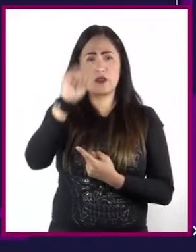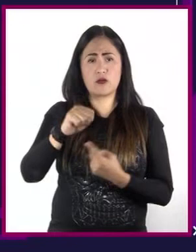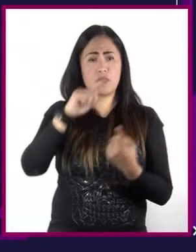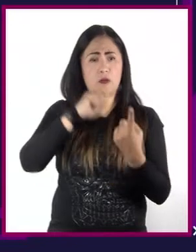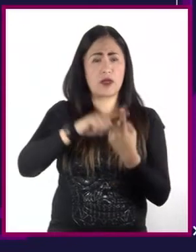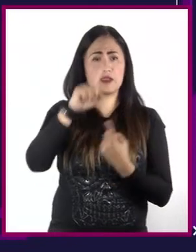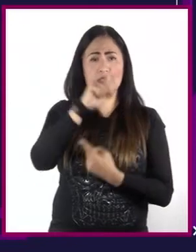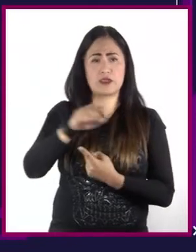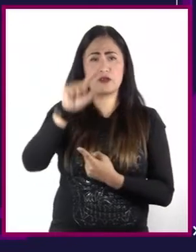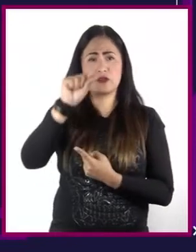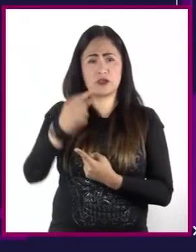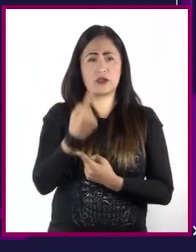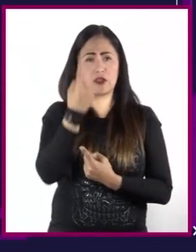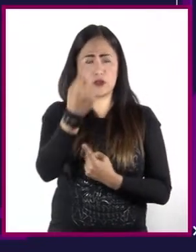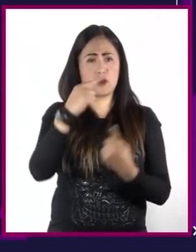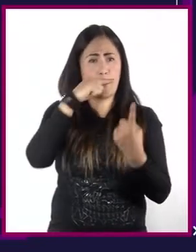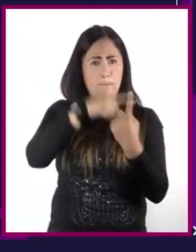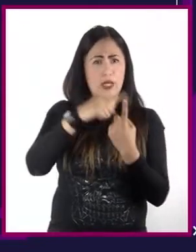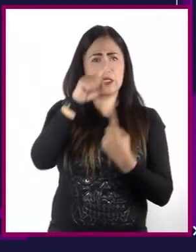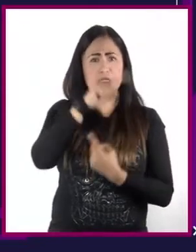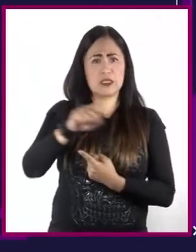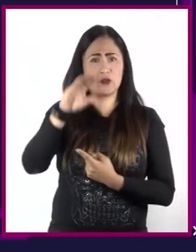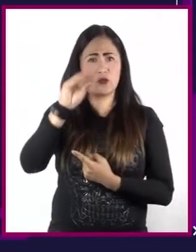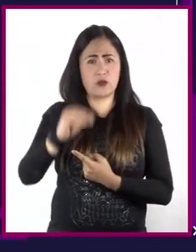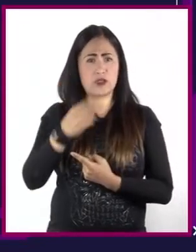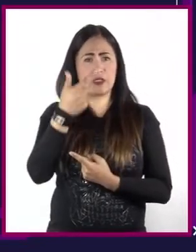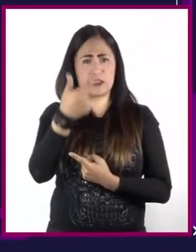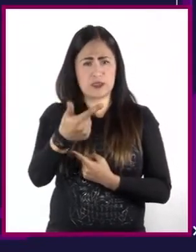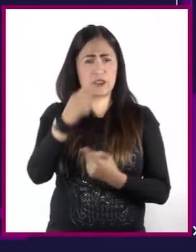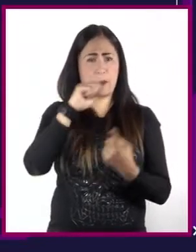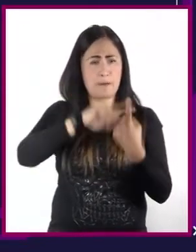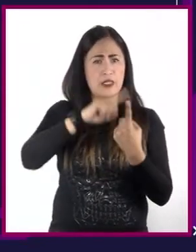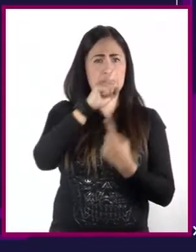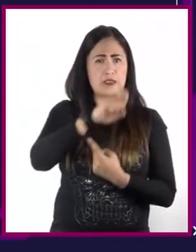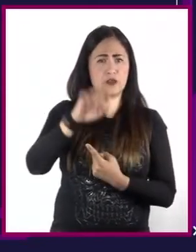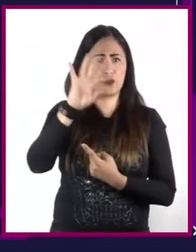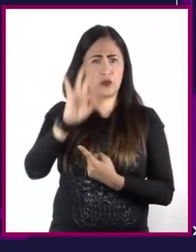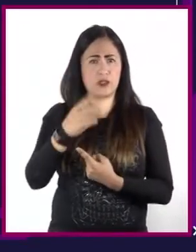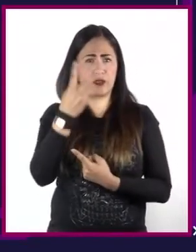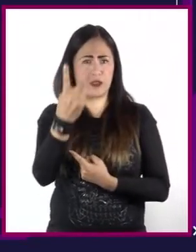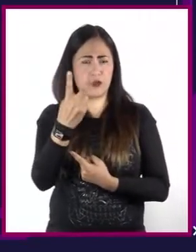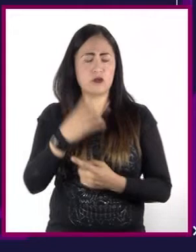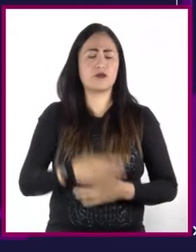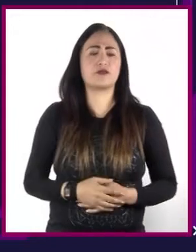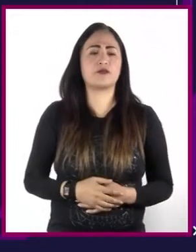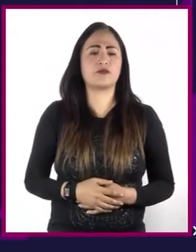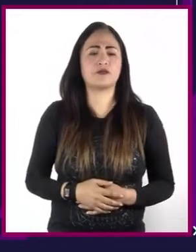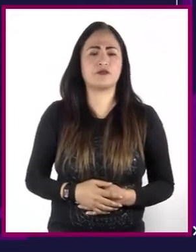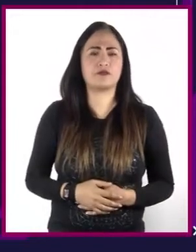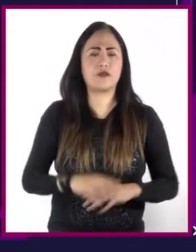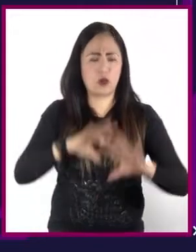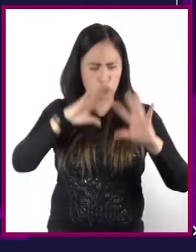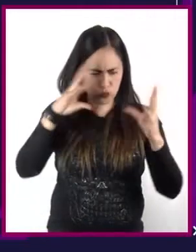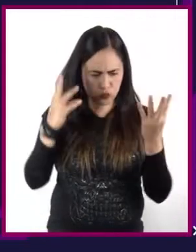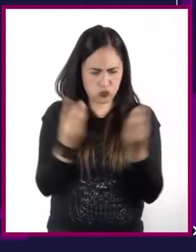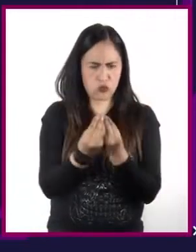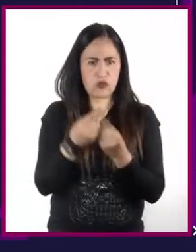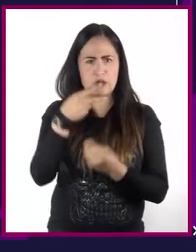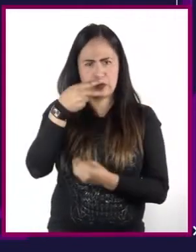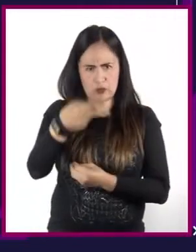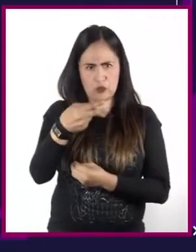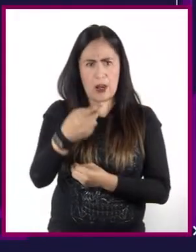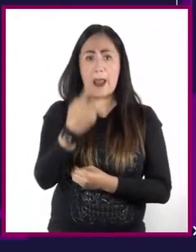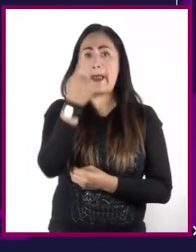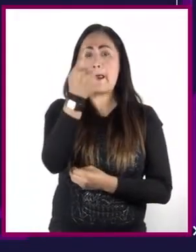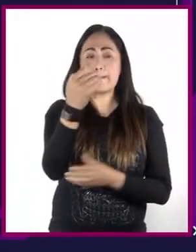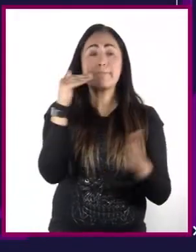más 171 más 197 más 142, que nos da en total 1000